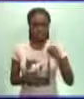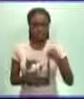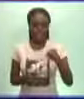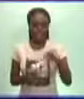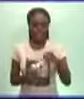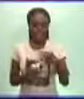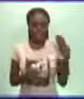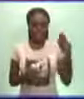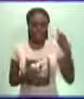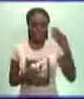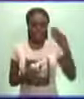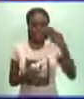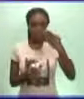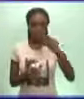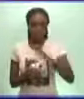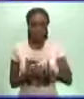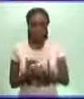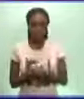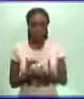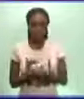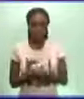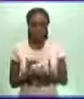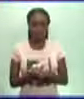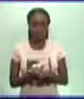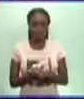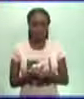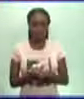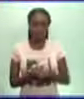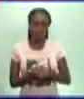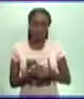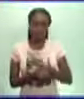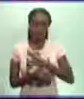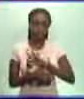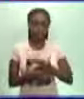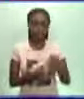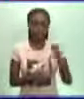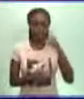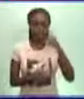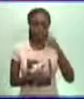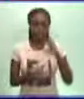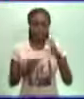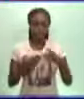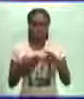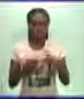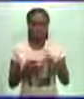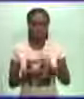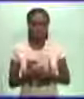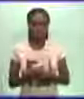alcanzar la cima. Hasta nos vemos y bueno, muchas gracias y mucha suerte.